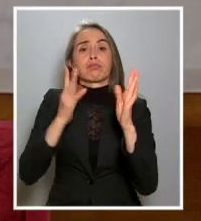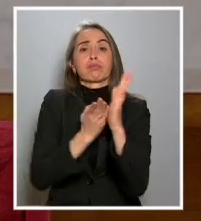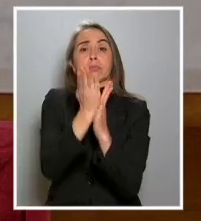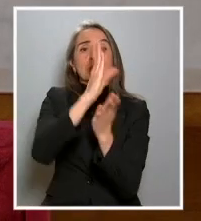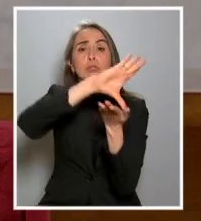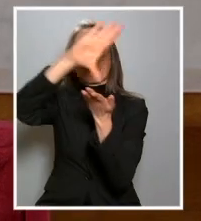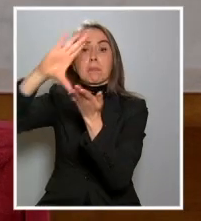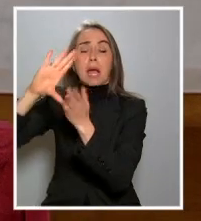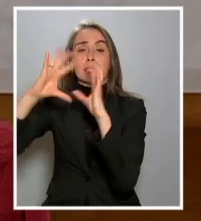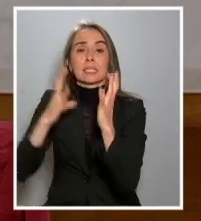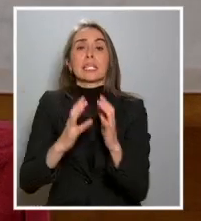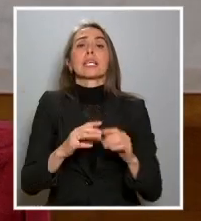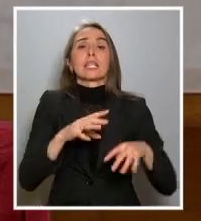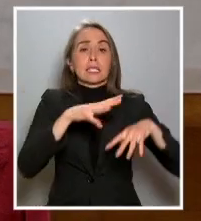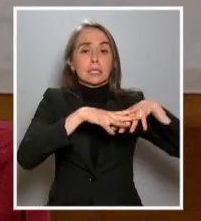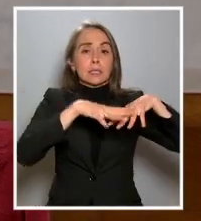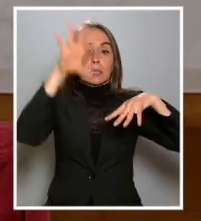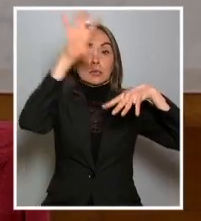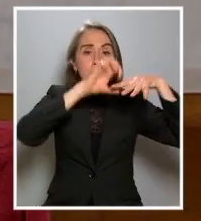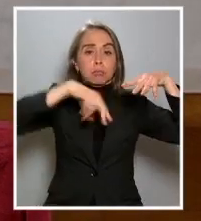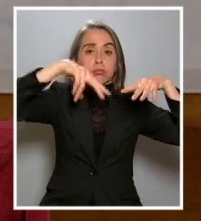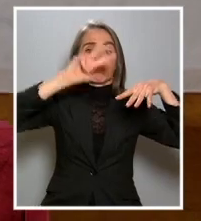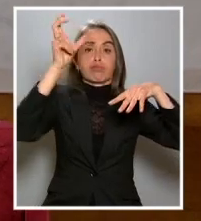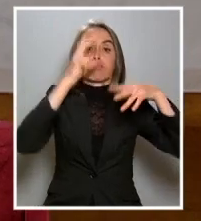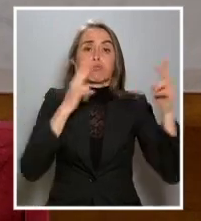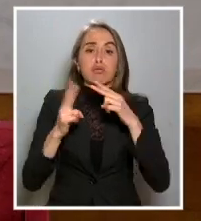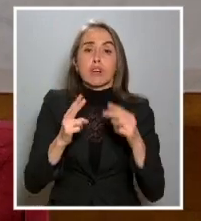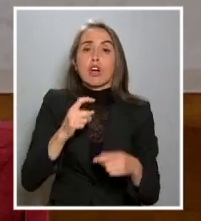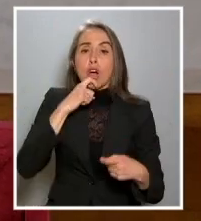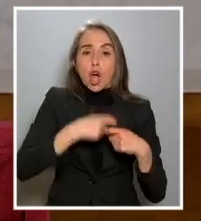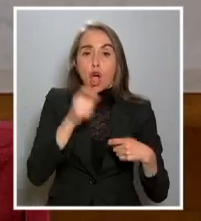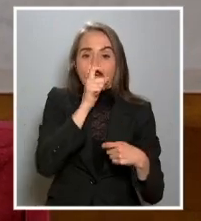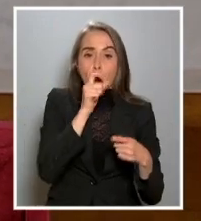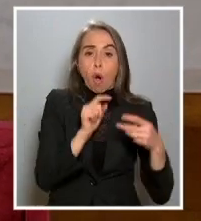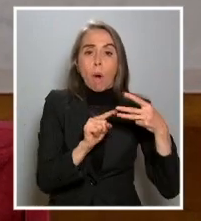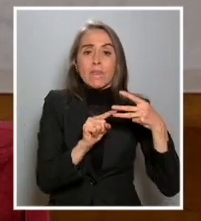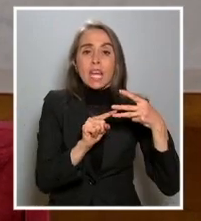Como son, por ejemplo, las energías renovables, el cobre y